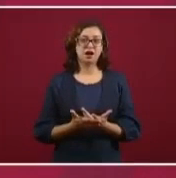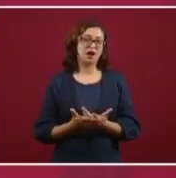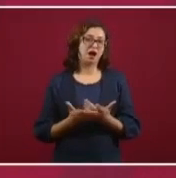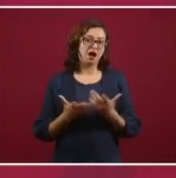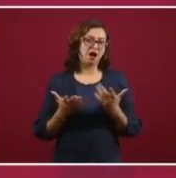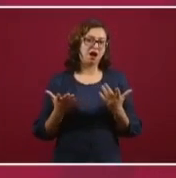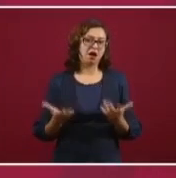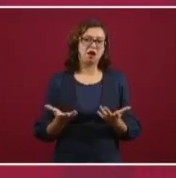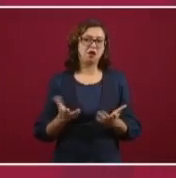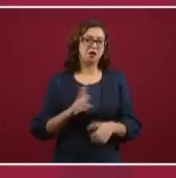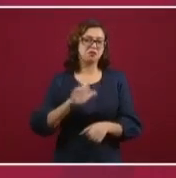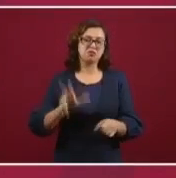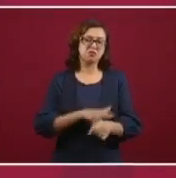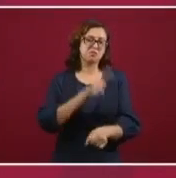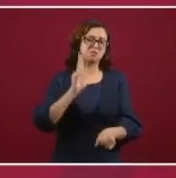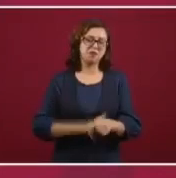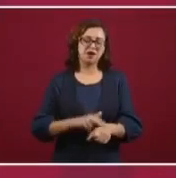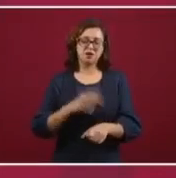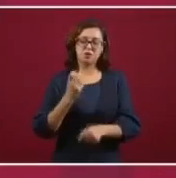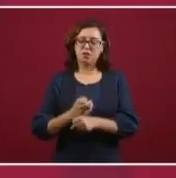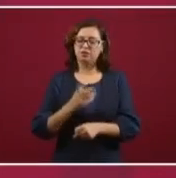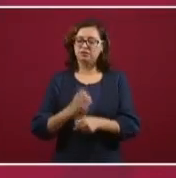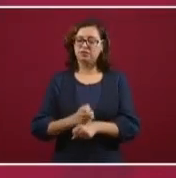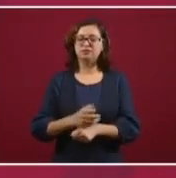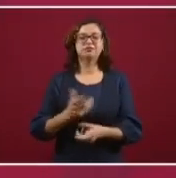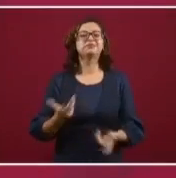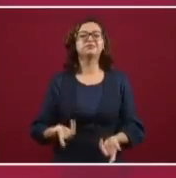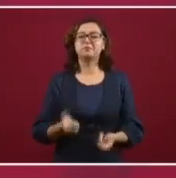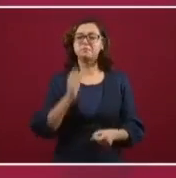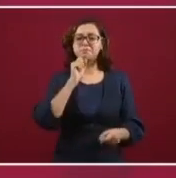normal que el Reforma